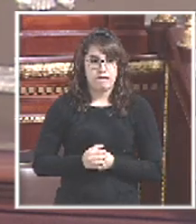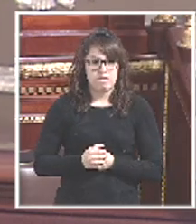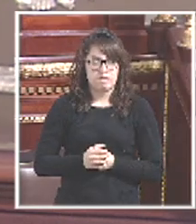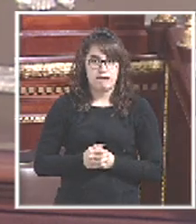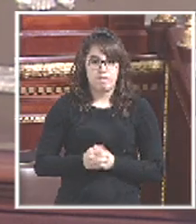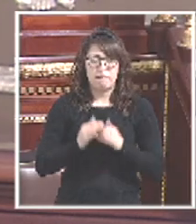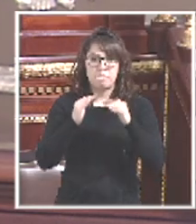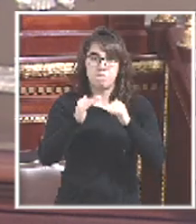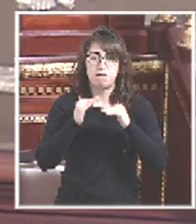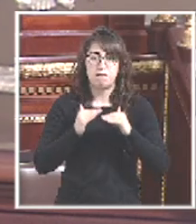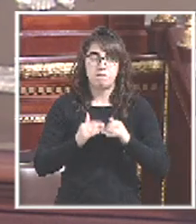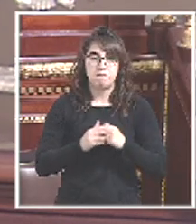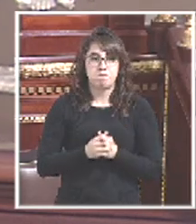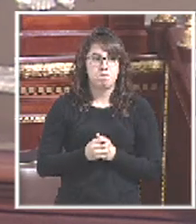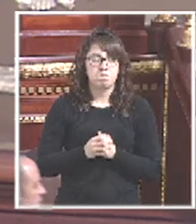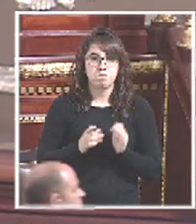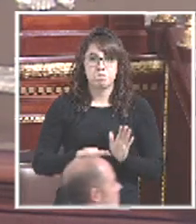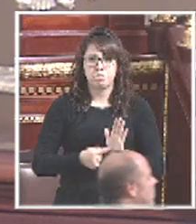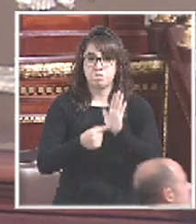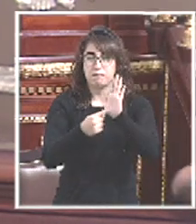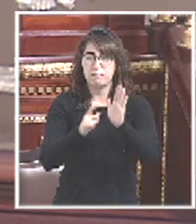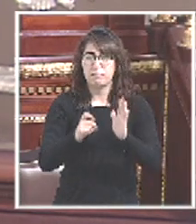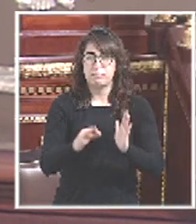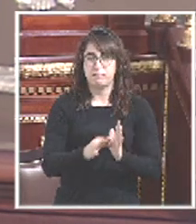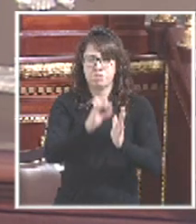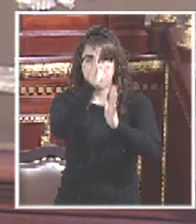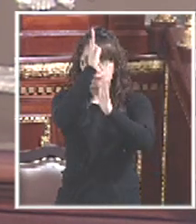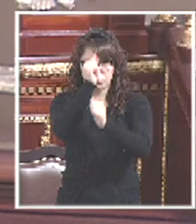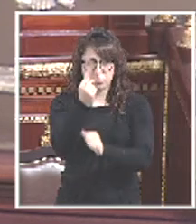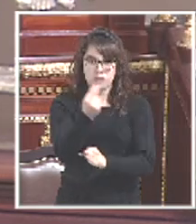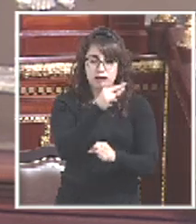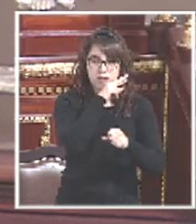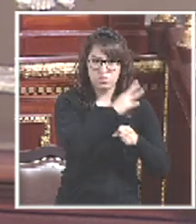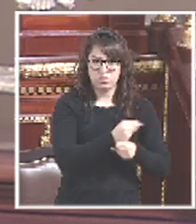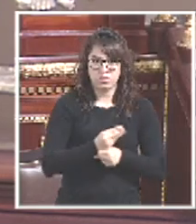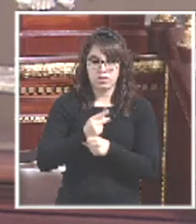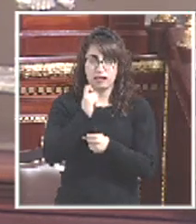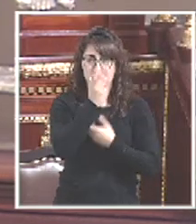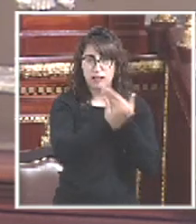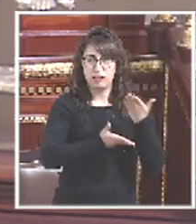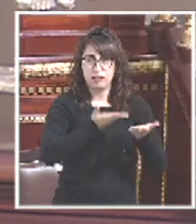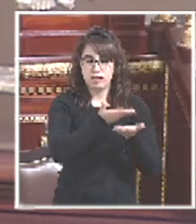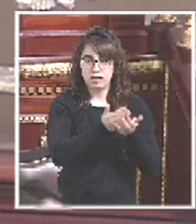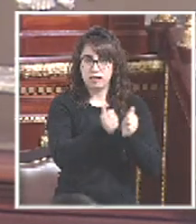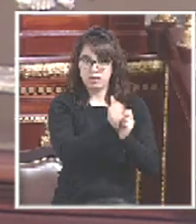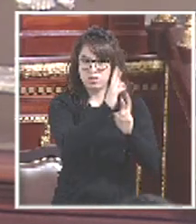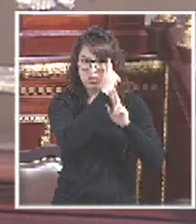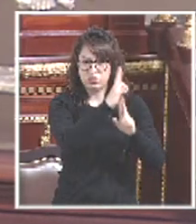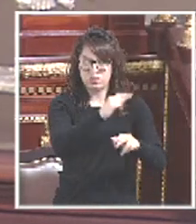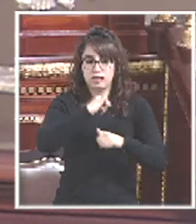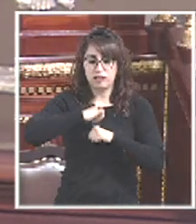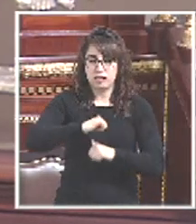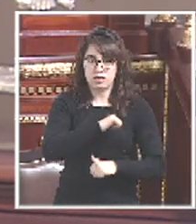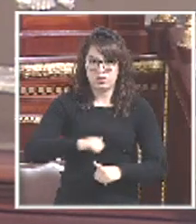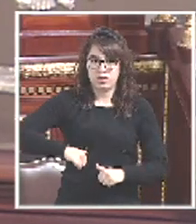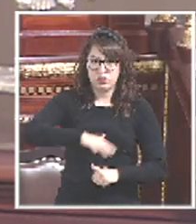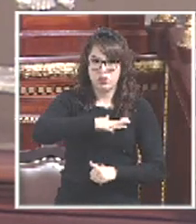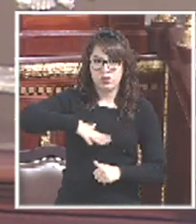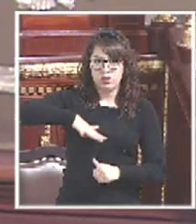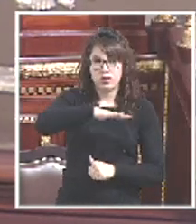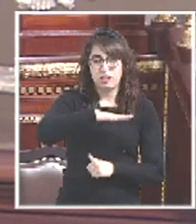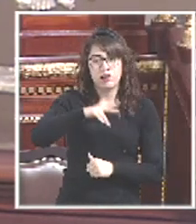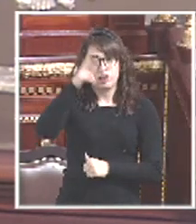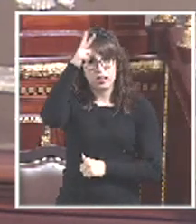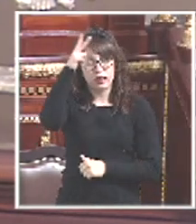Para presentar una proposición con punto de acuerdo de urgente y obvia resolución por el que se exhorta de manera respetuosa a la Alcaldía Miguel Hidalgo con el objeto de